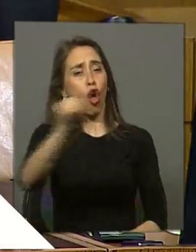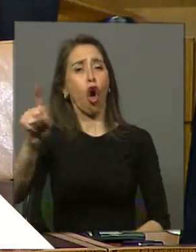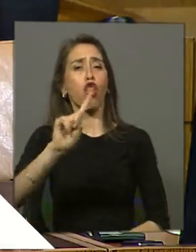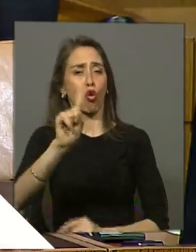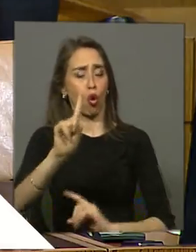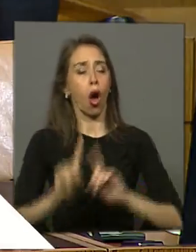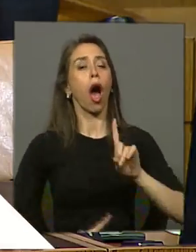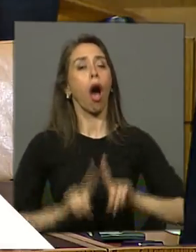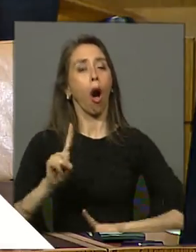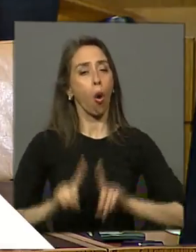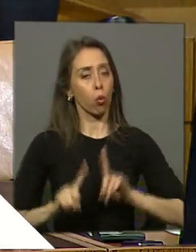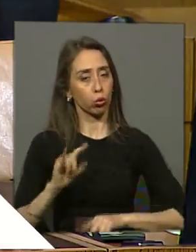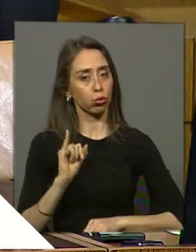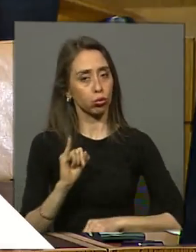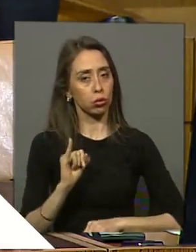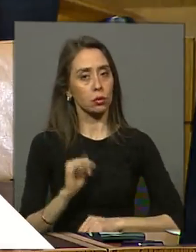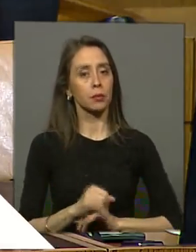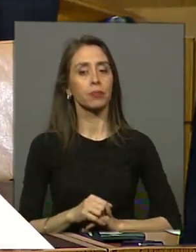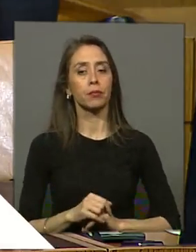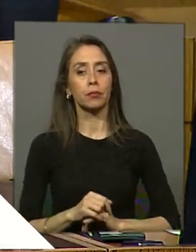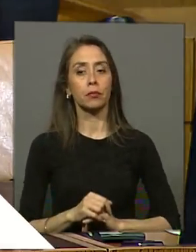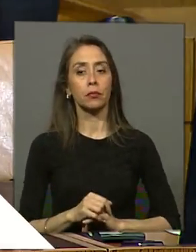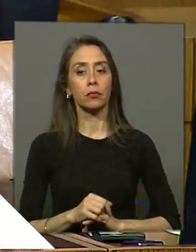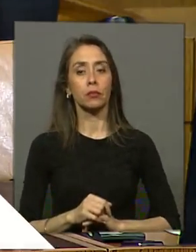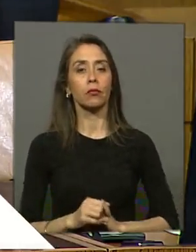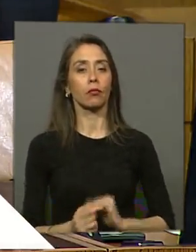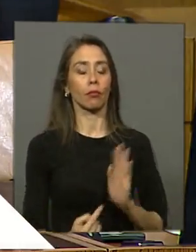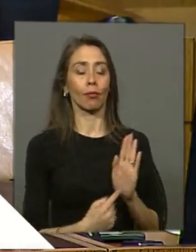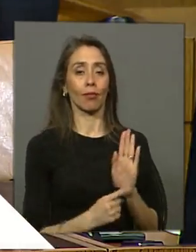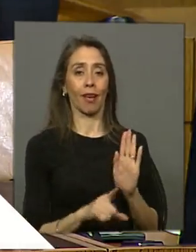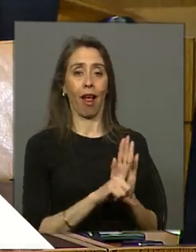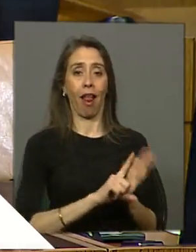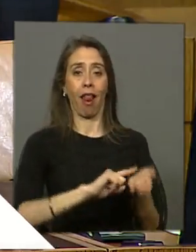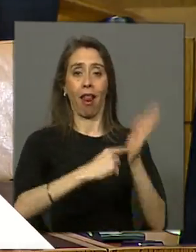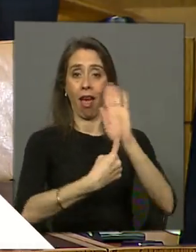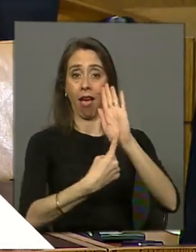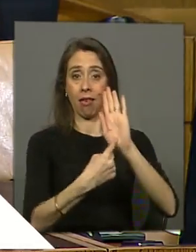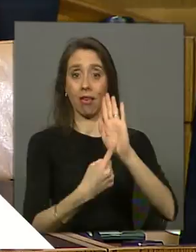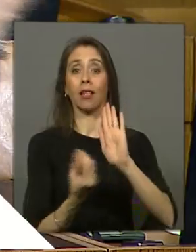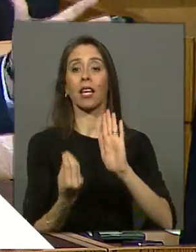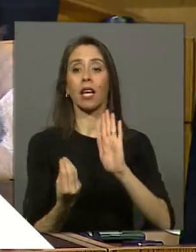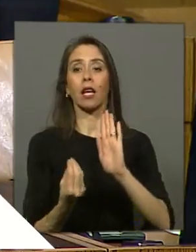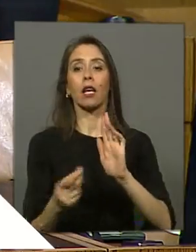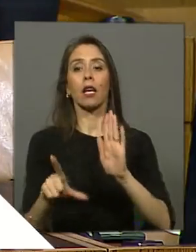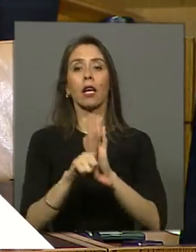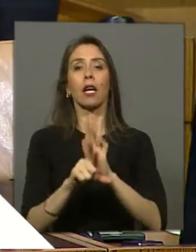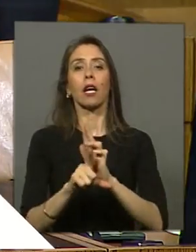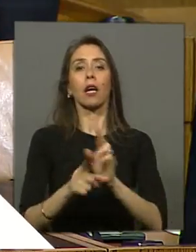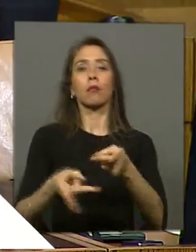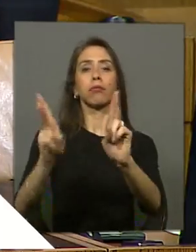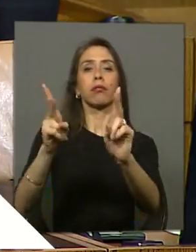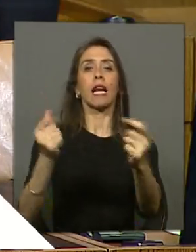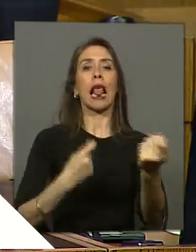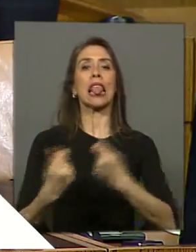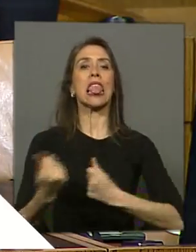si lo hacen pero resulta que ahora con esta ley lo que vamos a hacer es legalizar el negocio